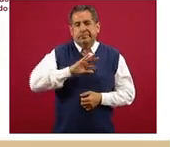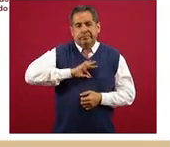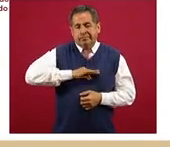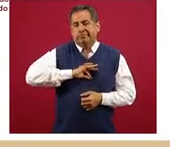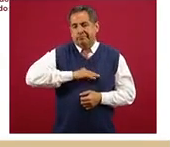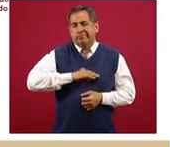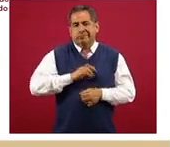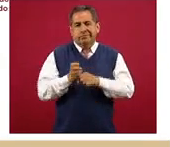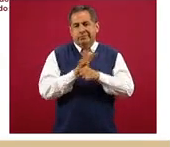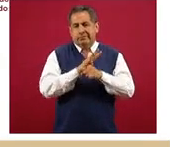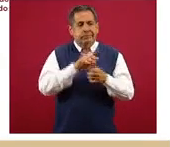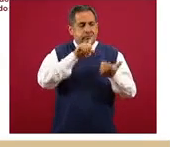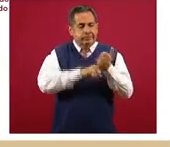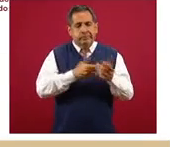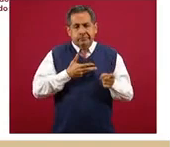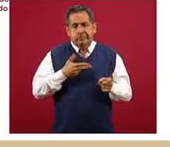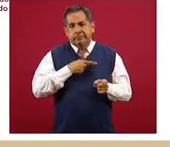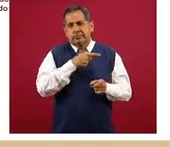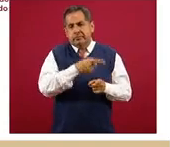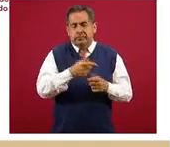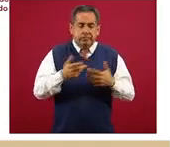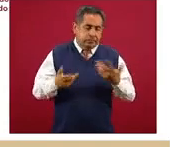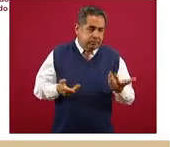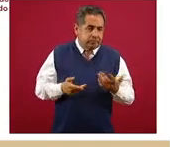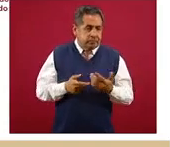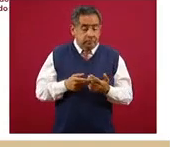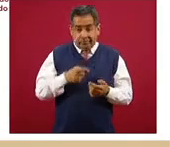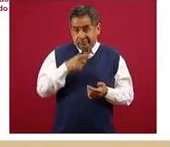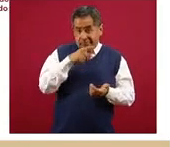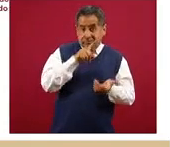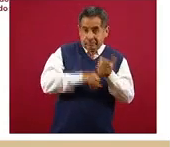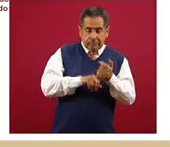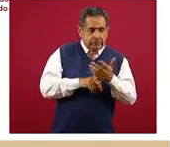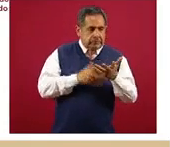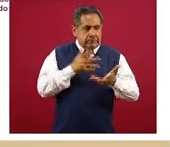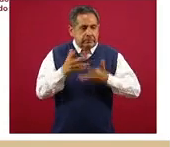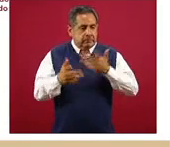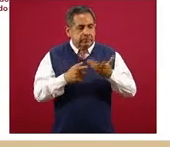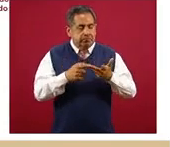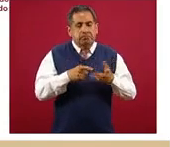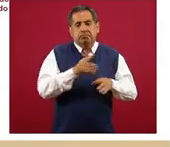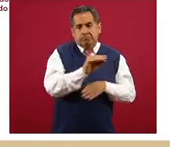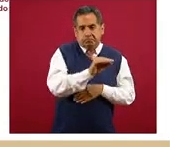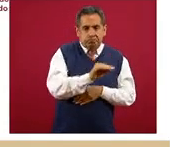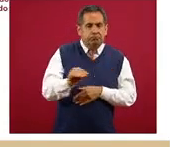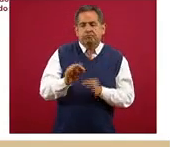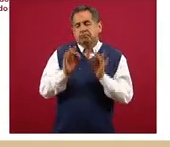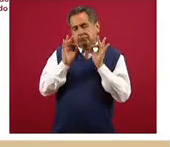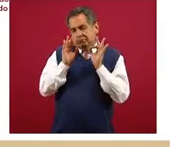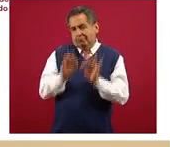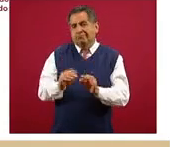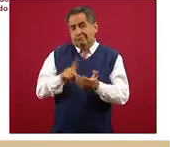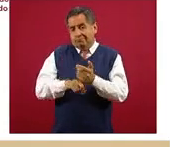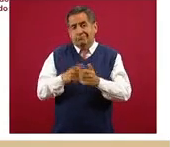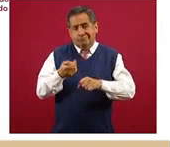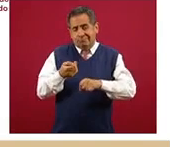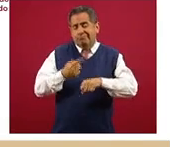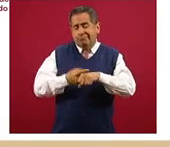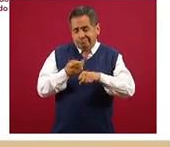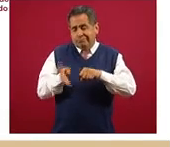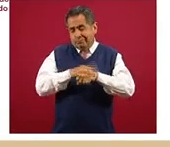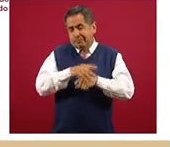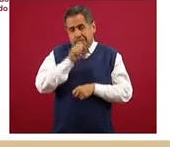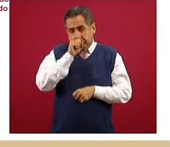presencia del virus SARS-CoV-2, y por haber presentado signos y síntomas de enfermedad son un caso confirmado de